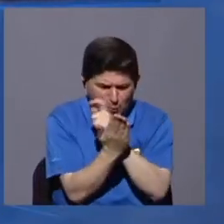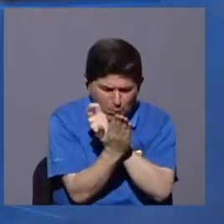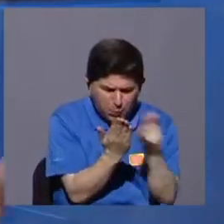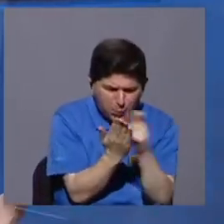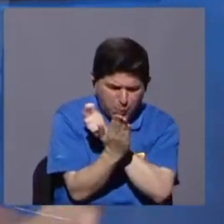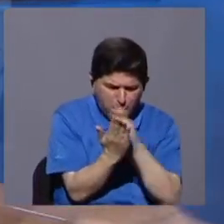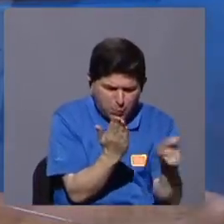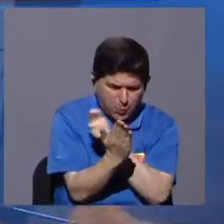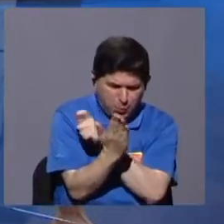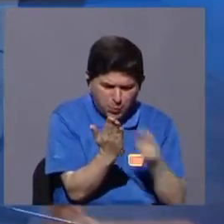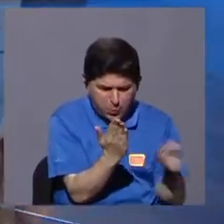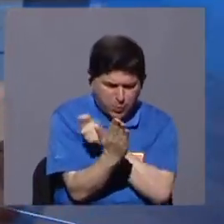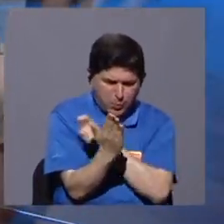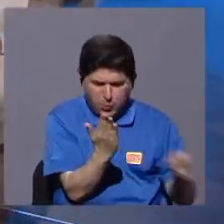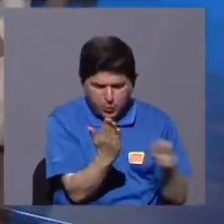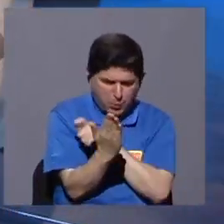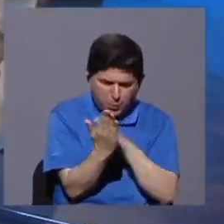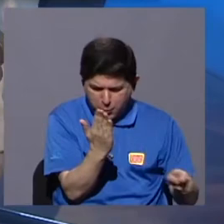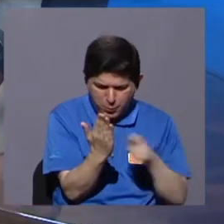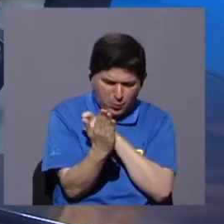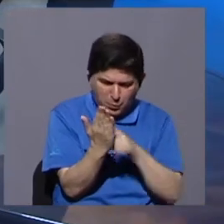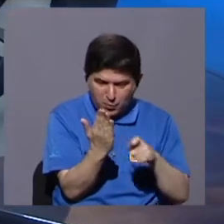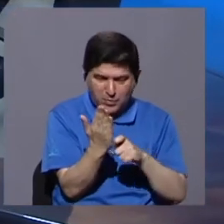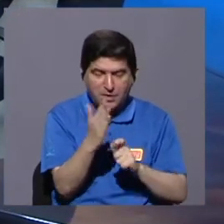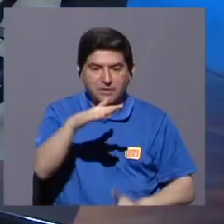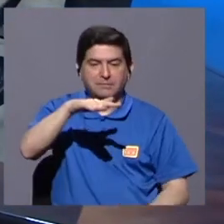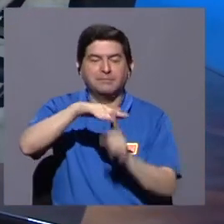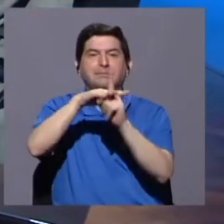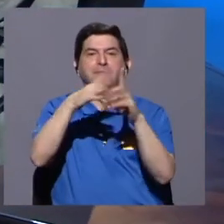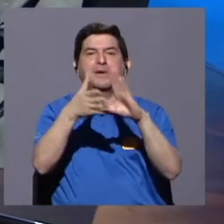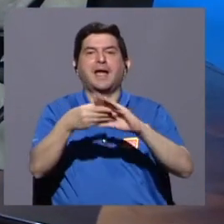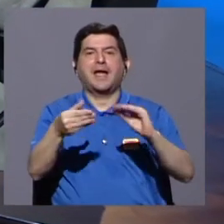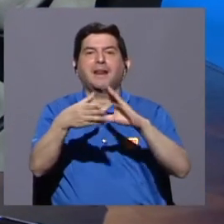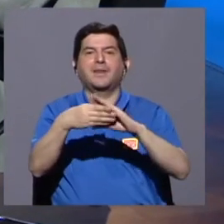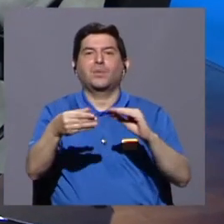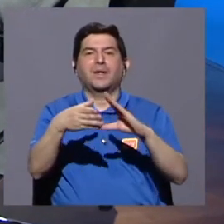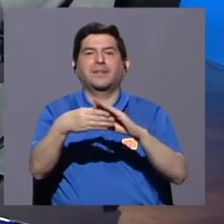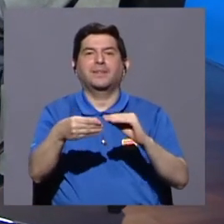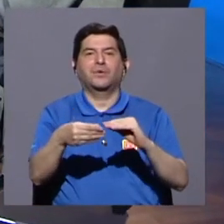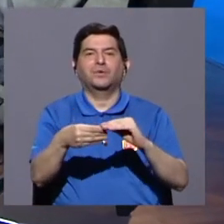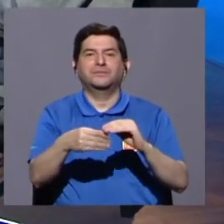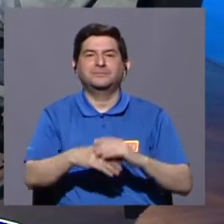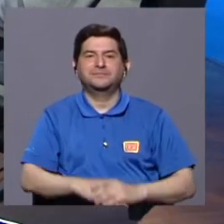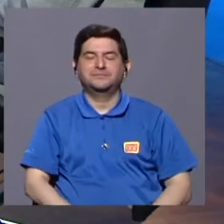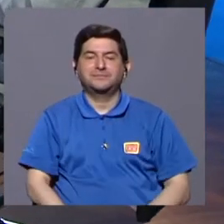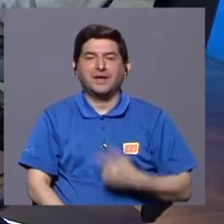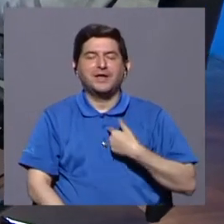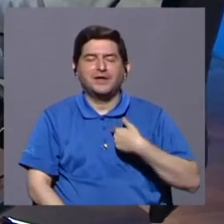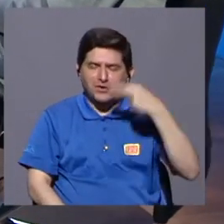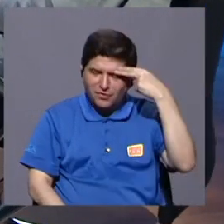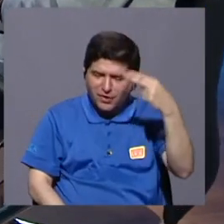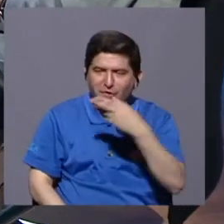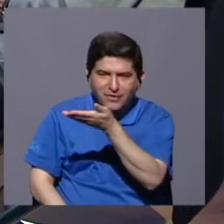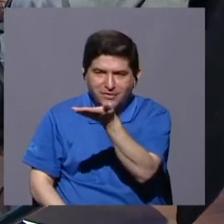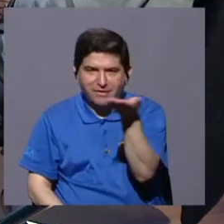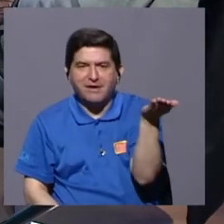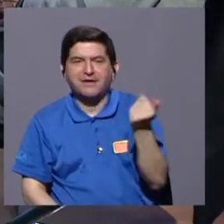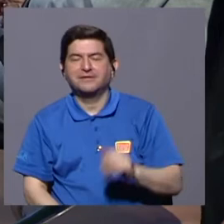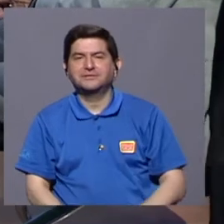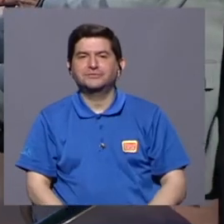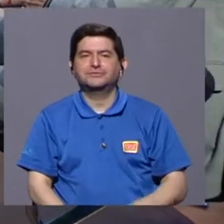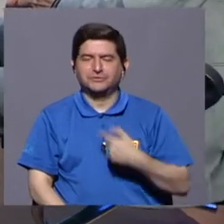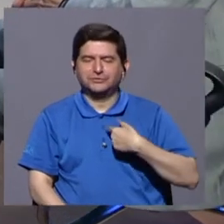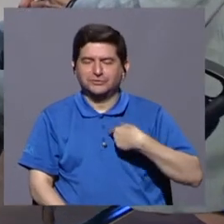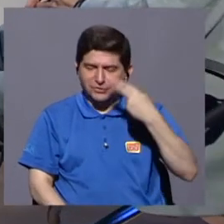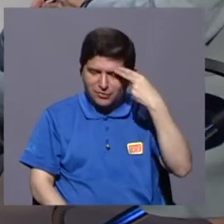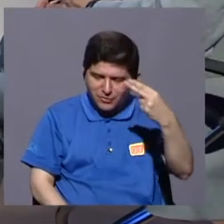escribir, escribir, escribir, escribir, escribir. Y salió ese cuento. Salió este cuento y se lo dediqué a ellos. Yo se lo